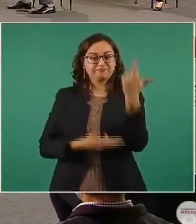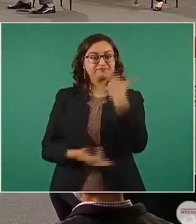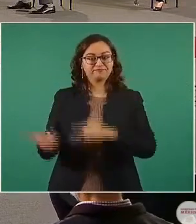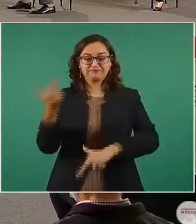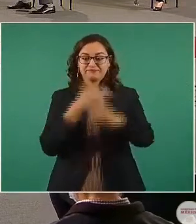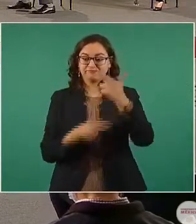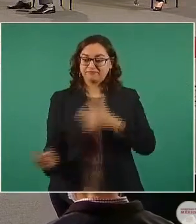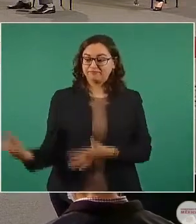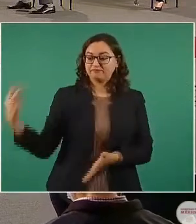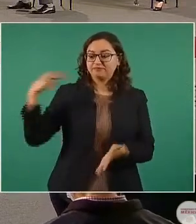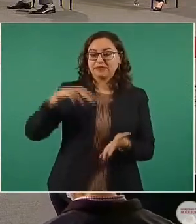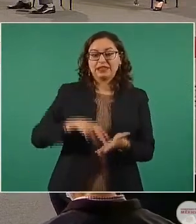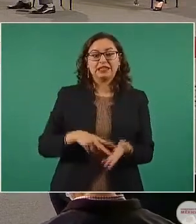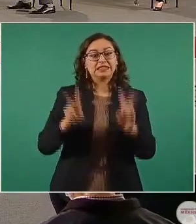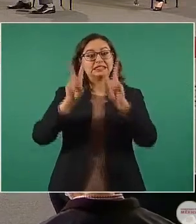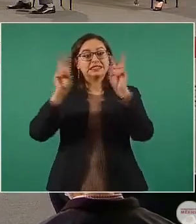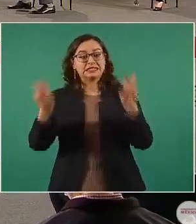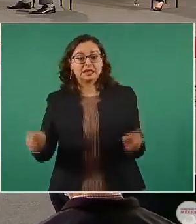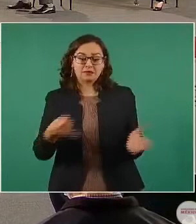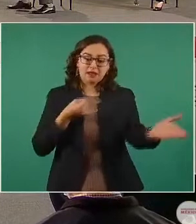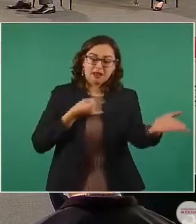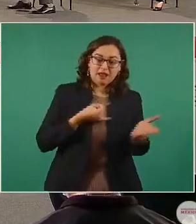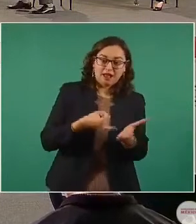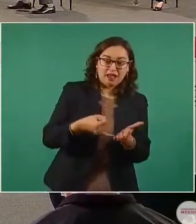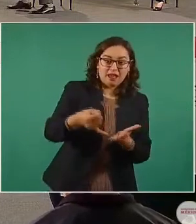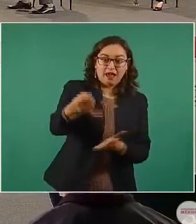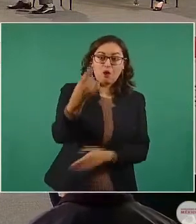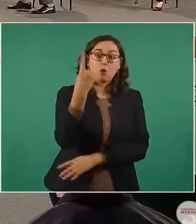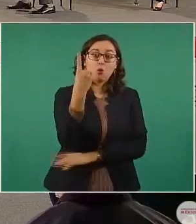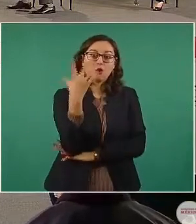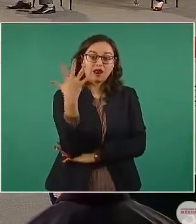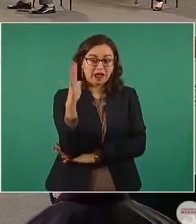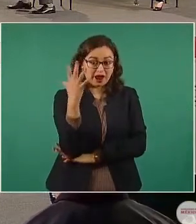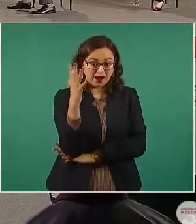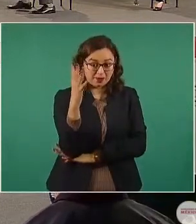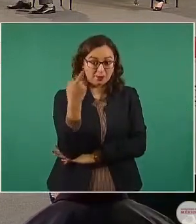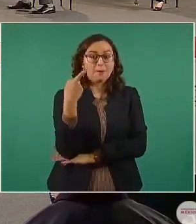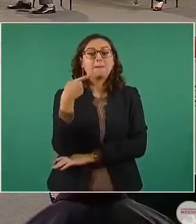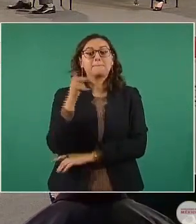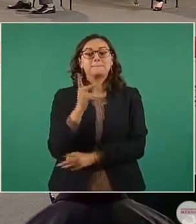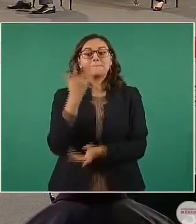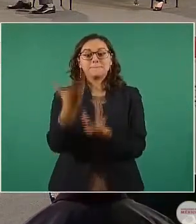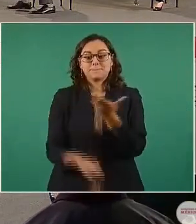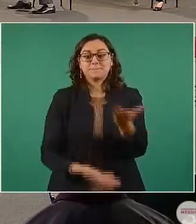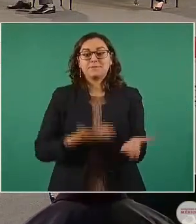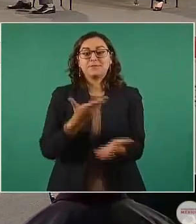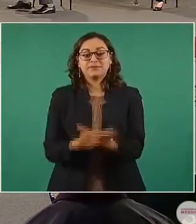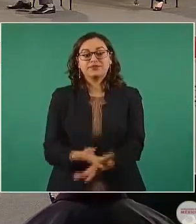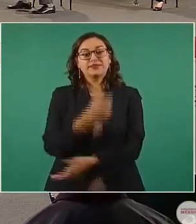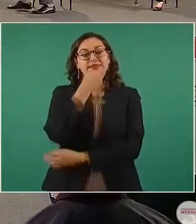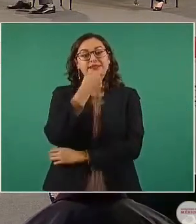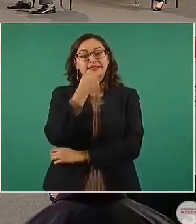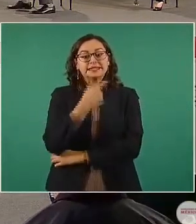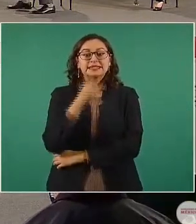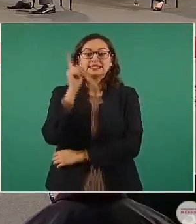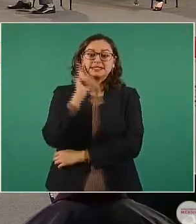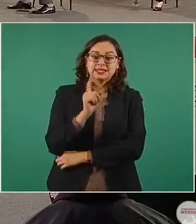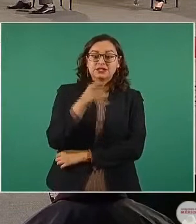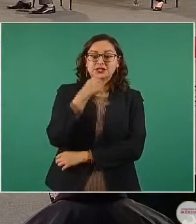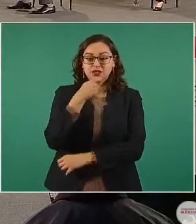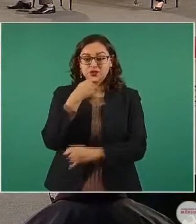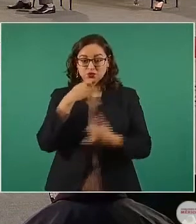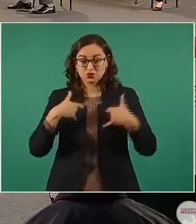con Sembrando un Árbol, pero el planteamiento de esta propuesta es que nuestras niñas, nuestros niños,